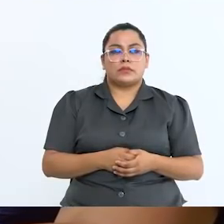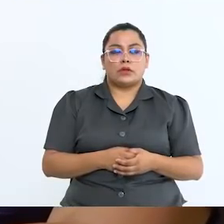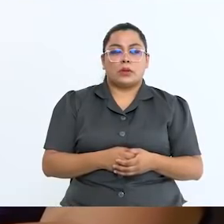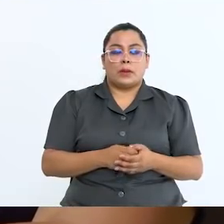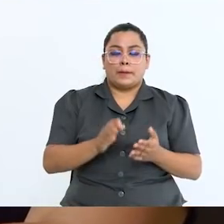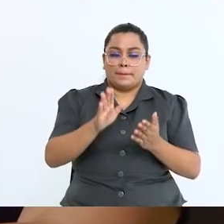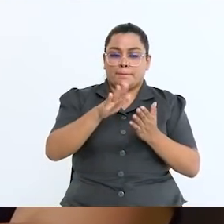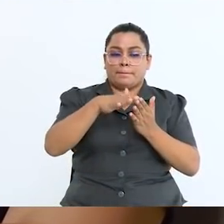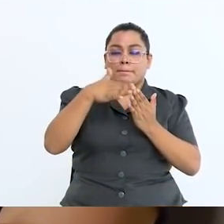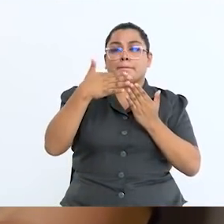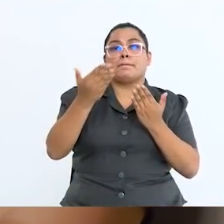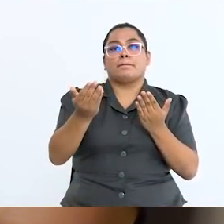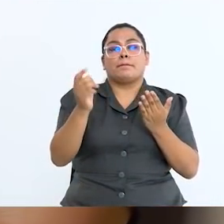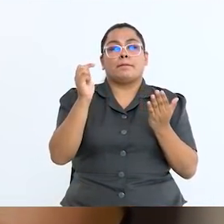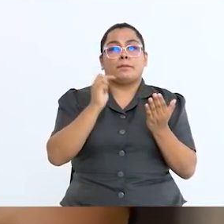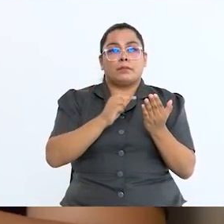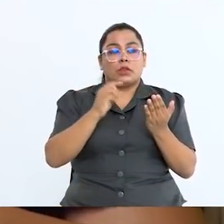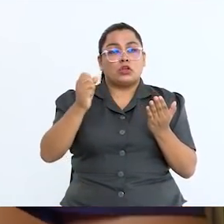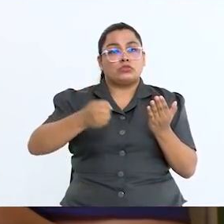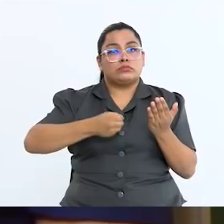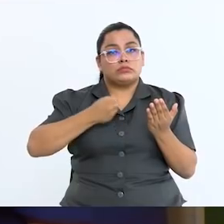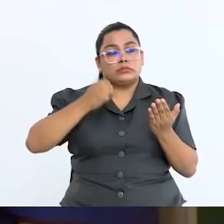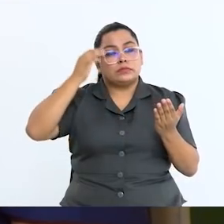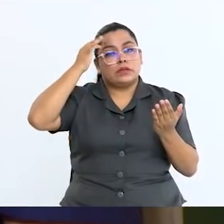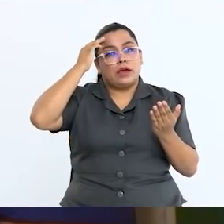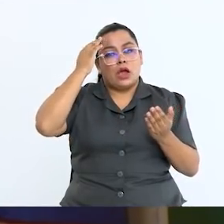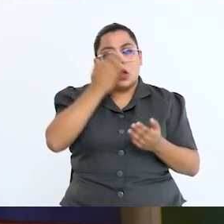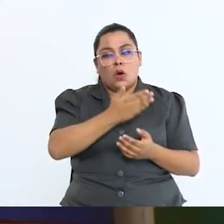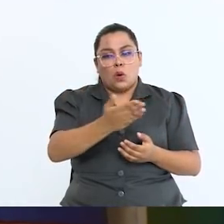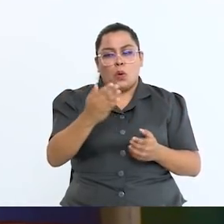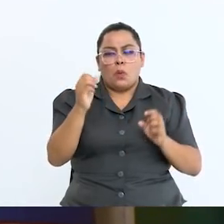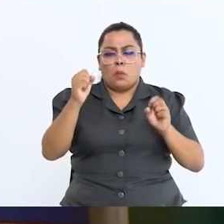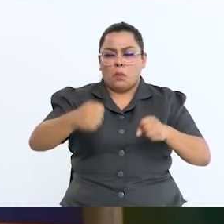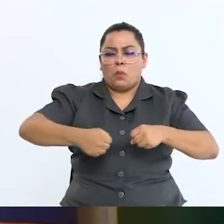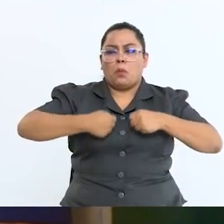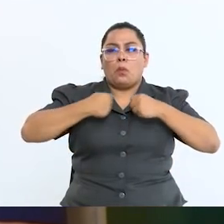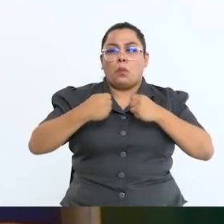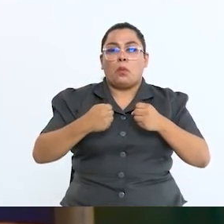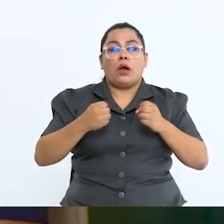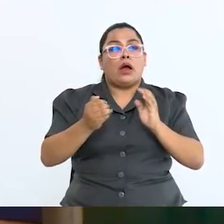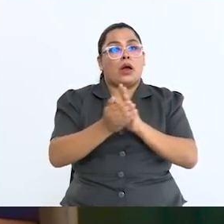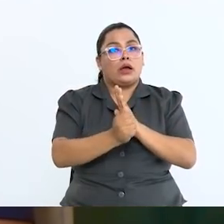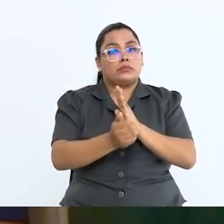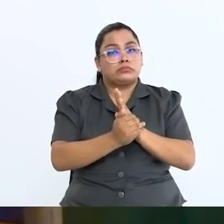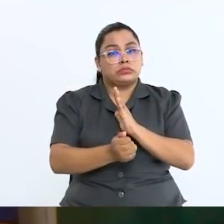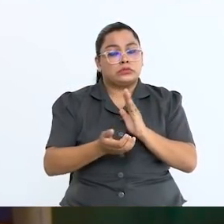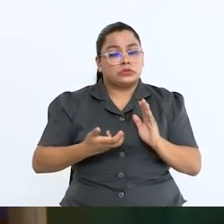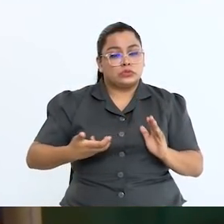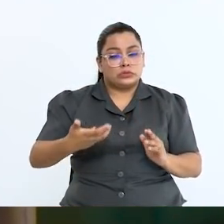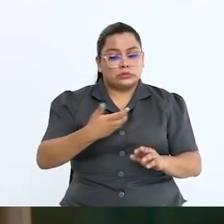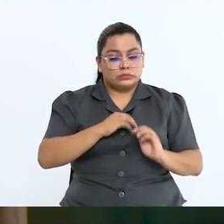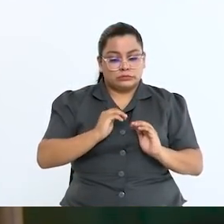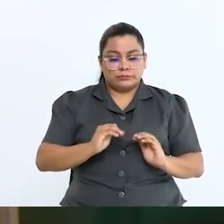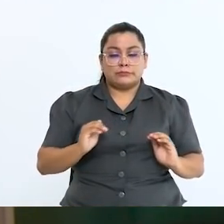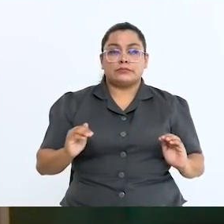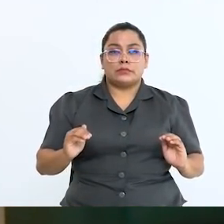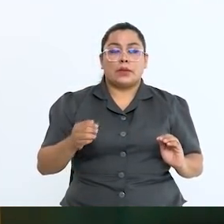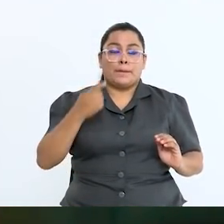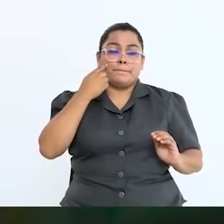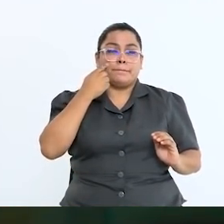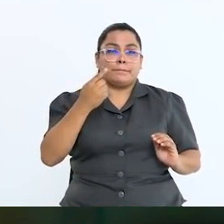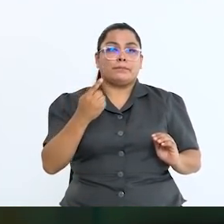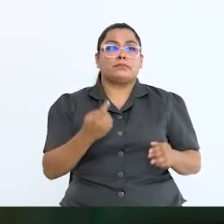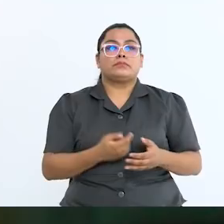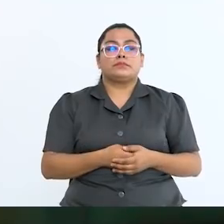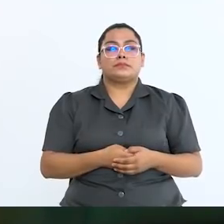En cuanto a la planificación, es importante que consideremos aquellos aspectos que puedan potenciar las competencias de nuestros niños y